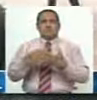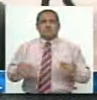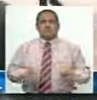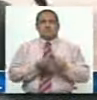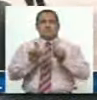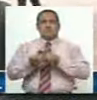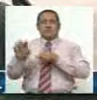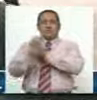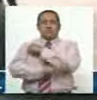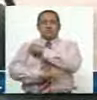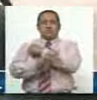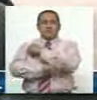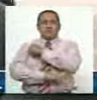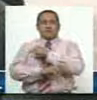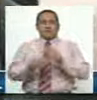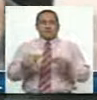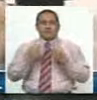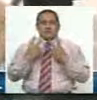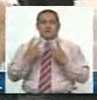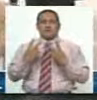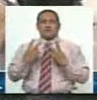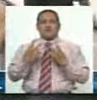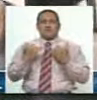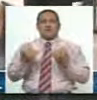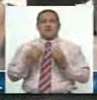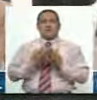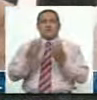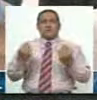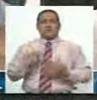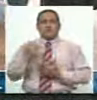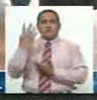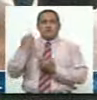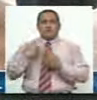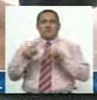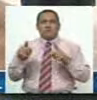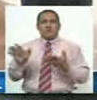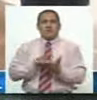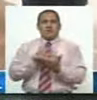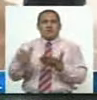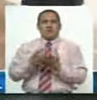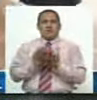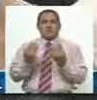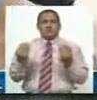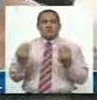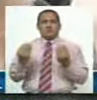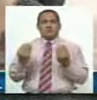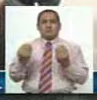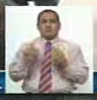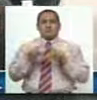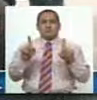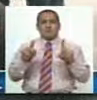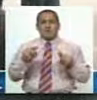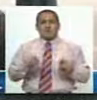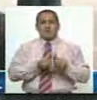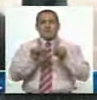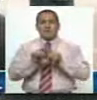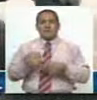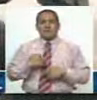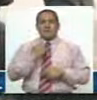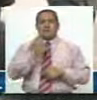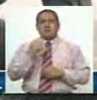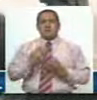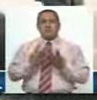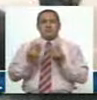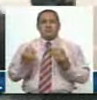los países vienen con gran expectativa, pero no hacen mucho. Entonces estamos como